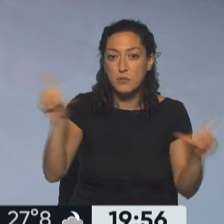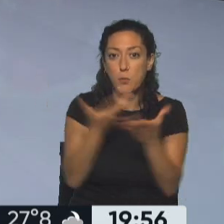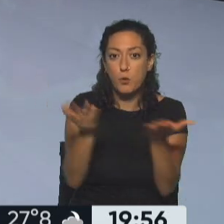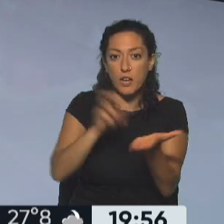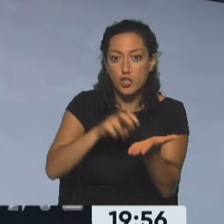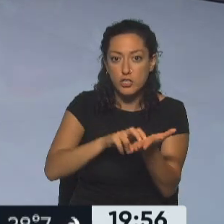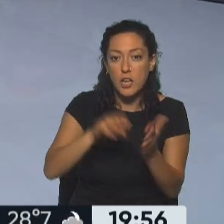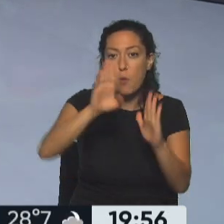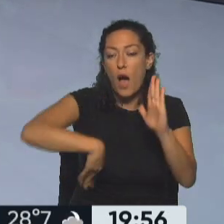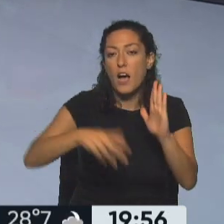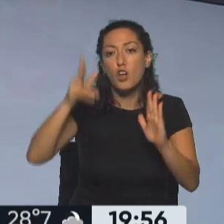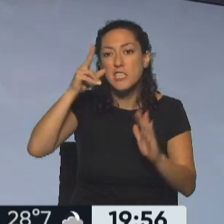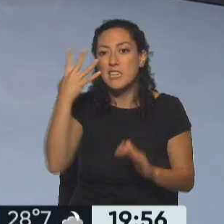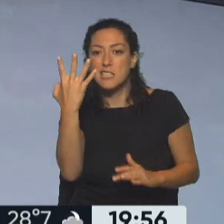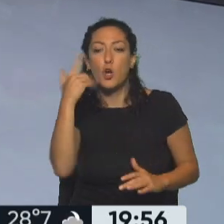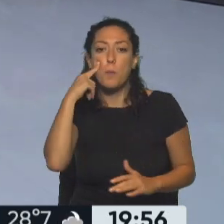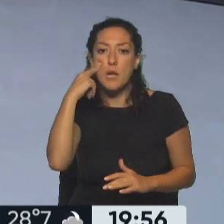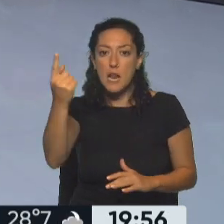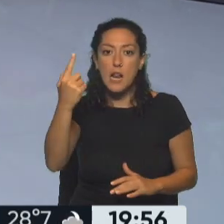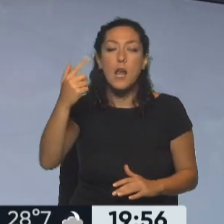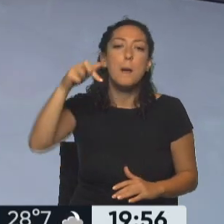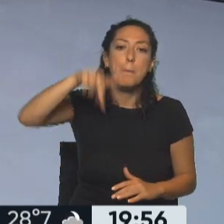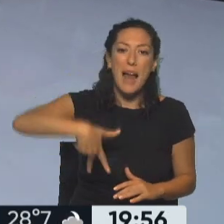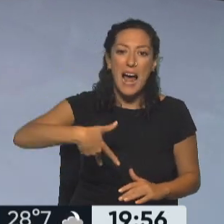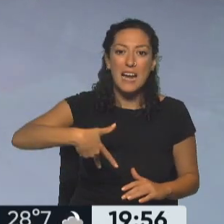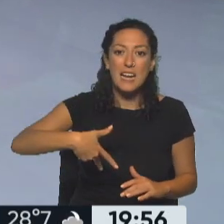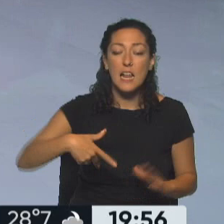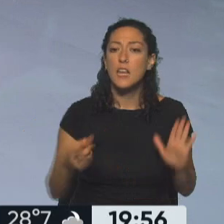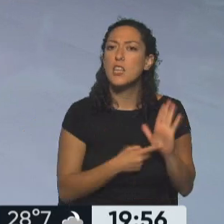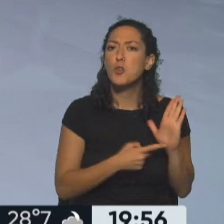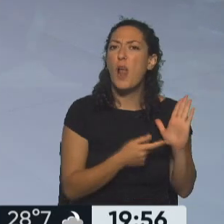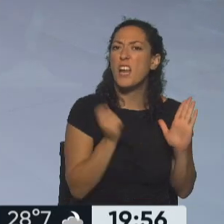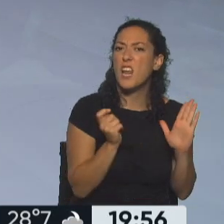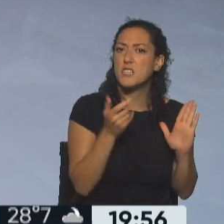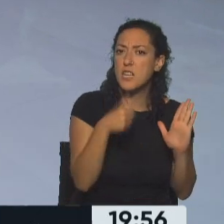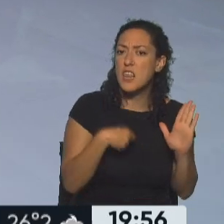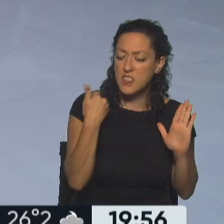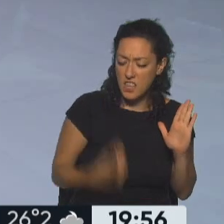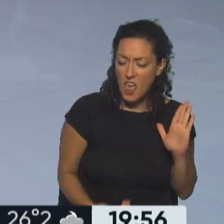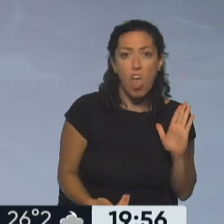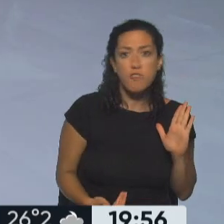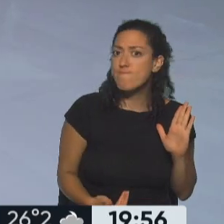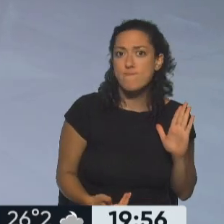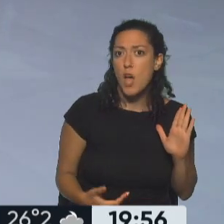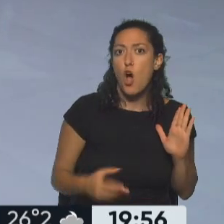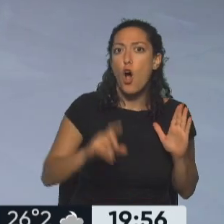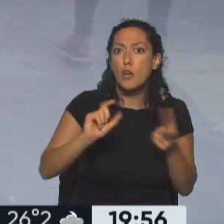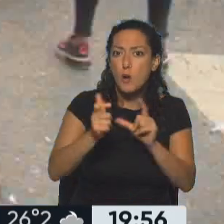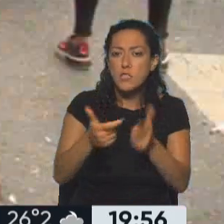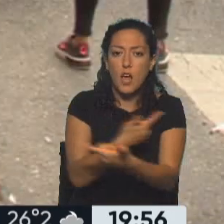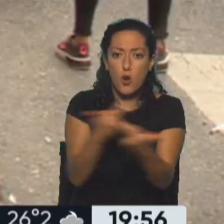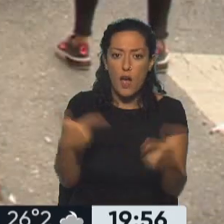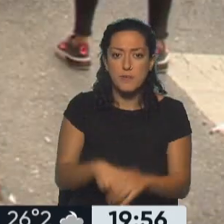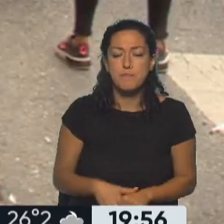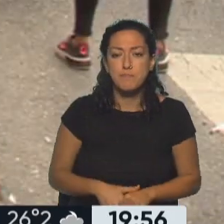baja 85.000 planes cuya titularidad o cuya identidad de los titulares no ha sido revalidada. Se hizo